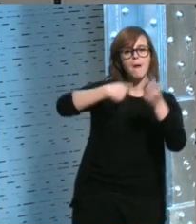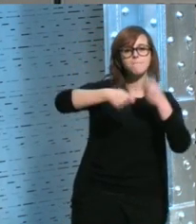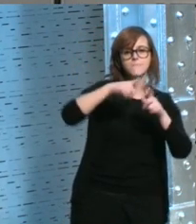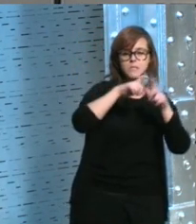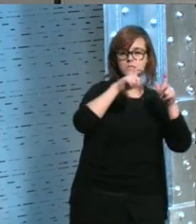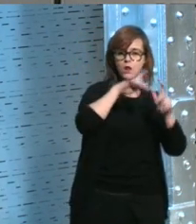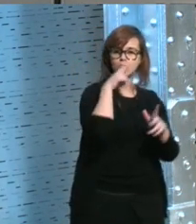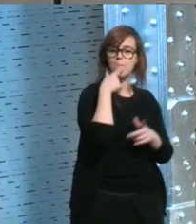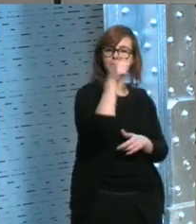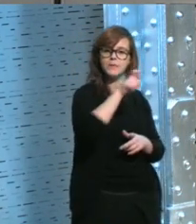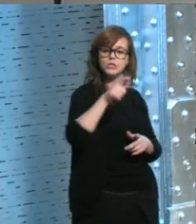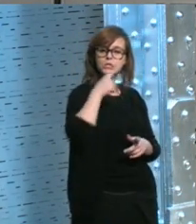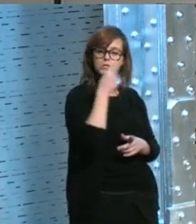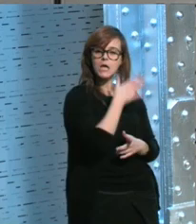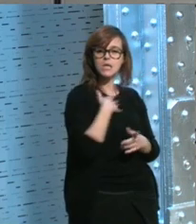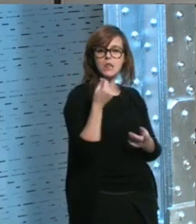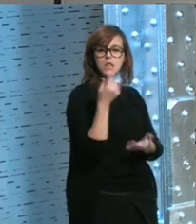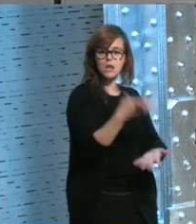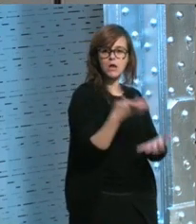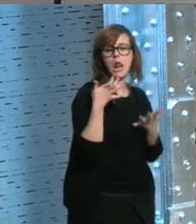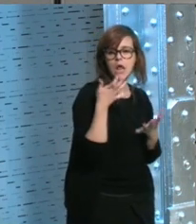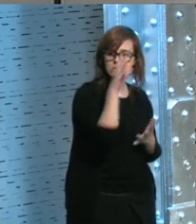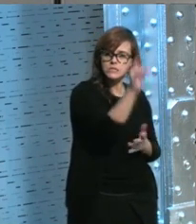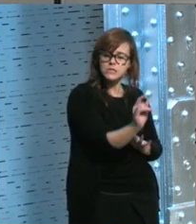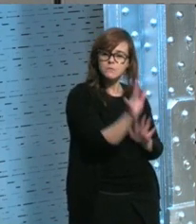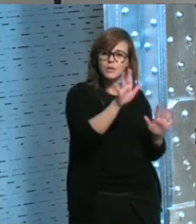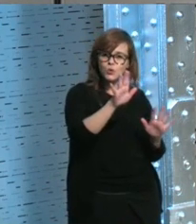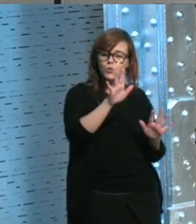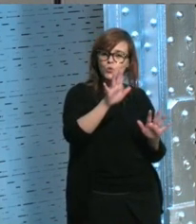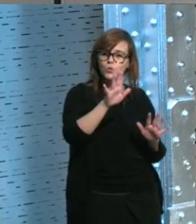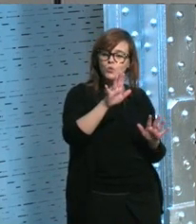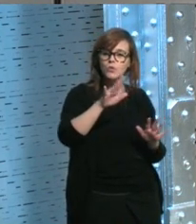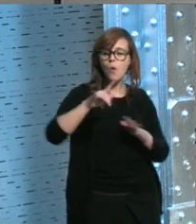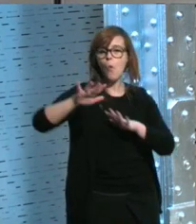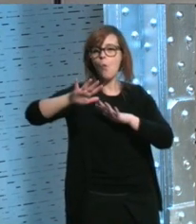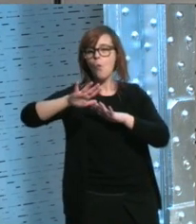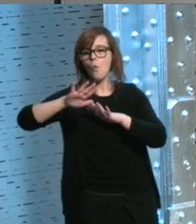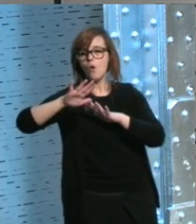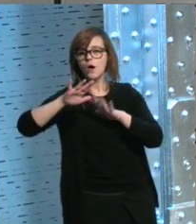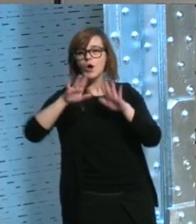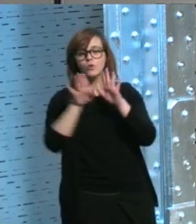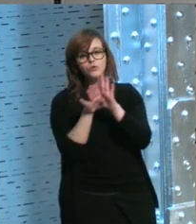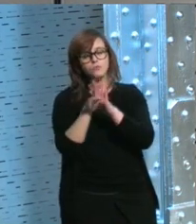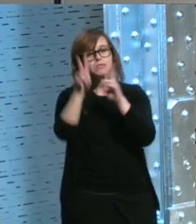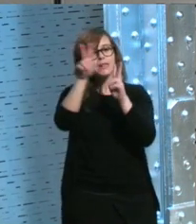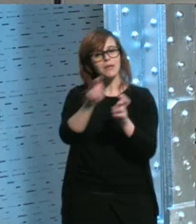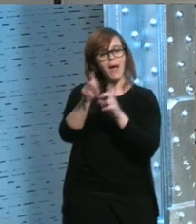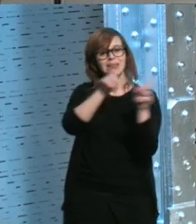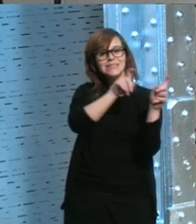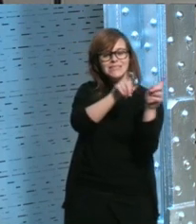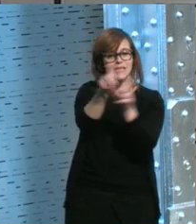que quiere ganar dinero, activistas, etcétera, pero porque seguimos con el modelo